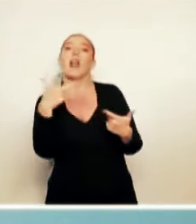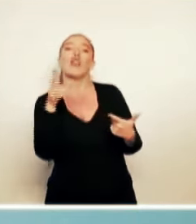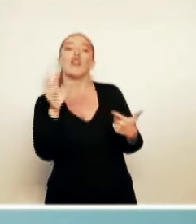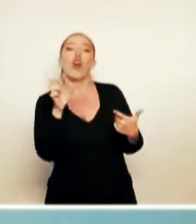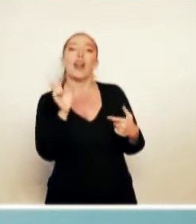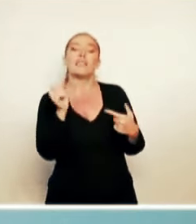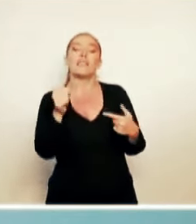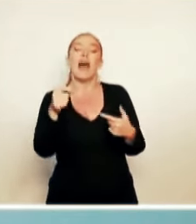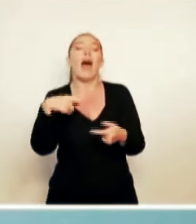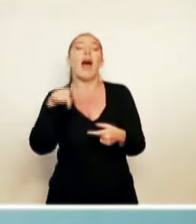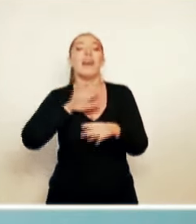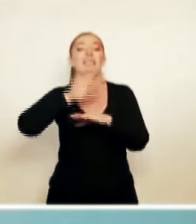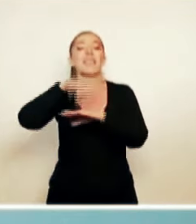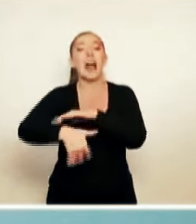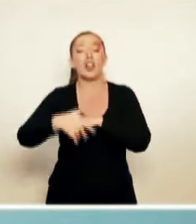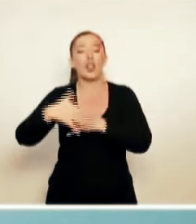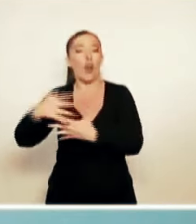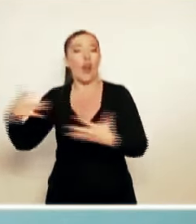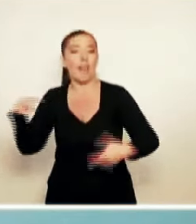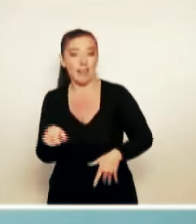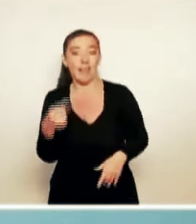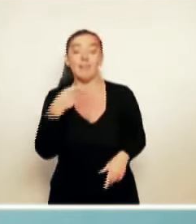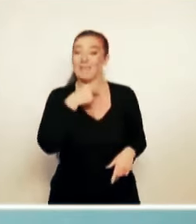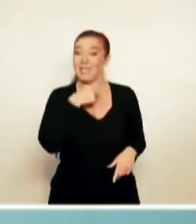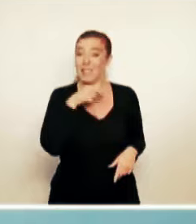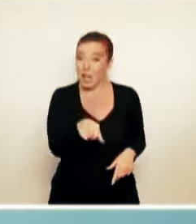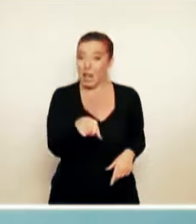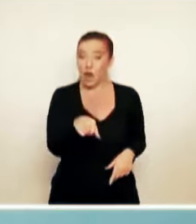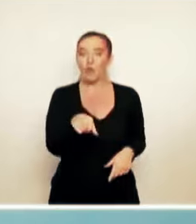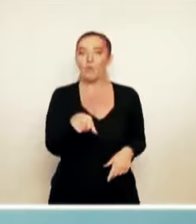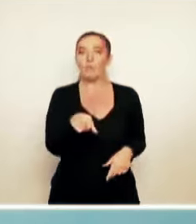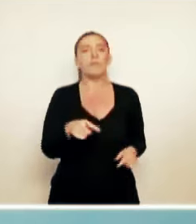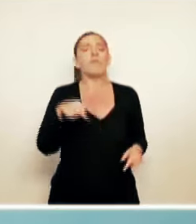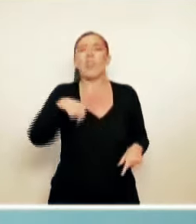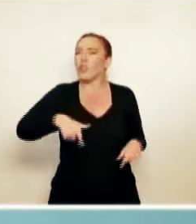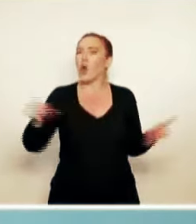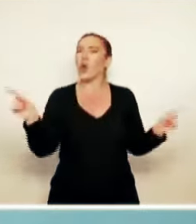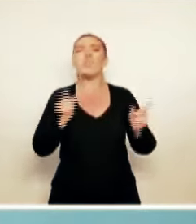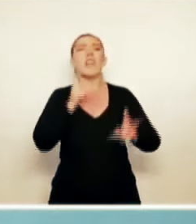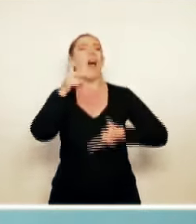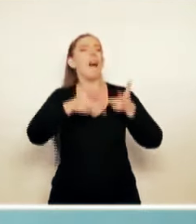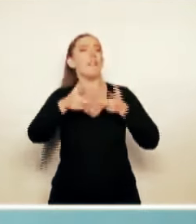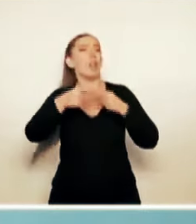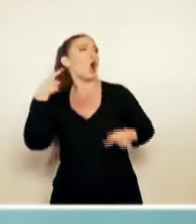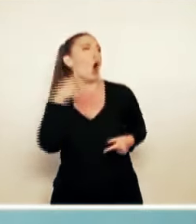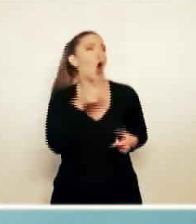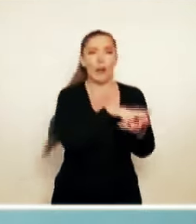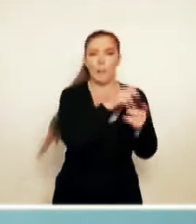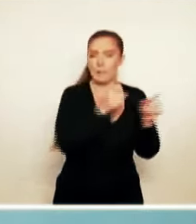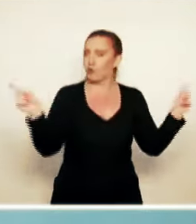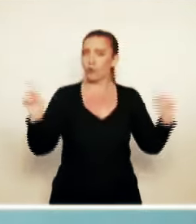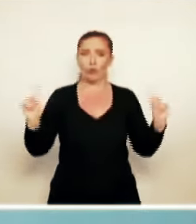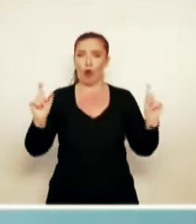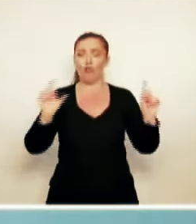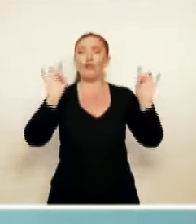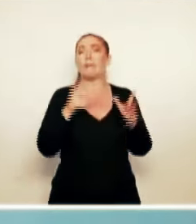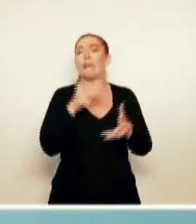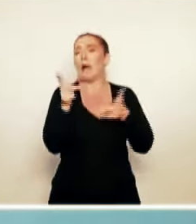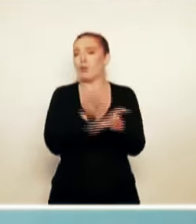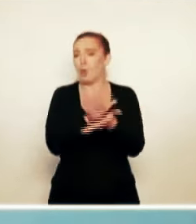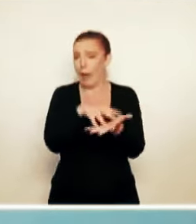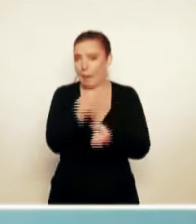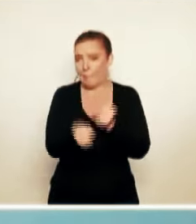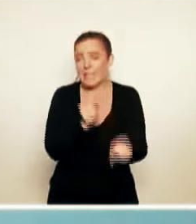Salto Grande. Pero quiero ponerles, y no es que, esto no estoy hablando contra ningún empresario, simplemente menciono esta empresa porque